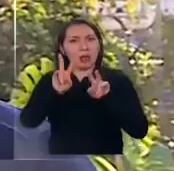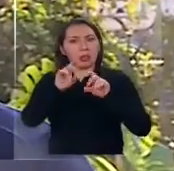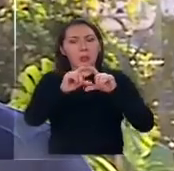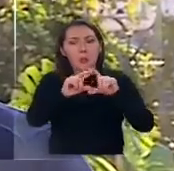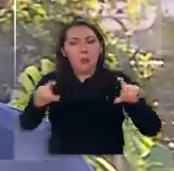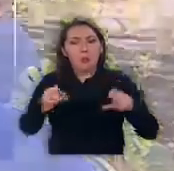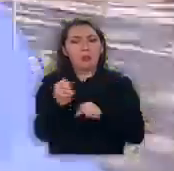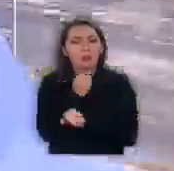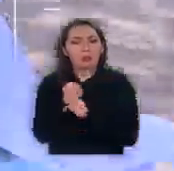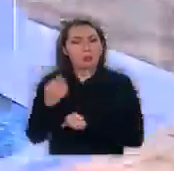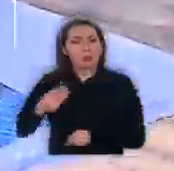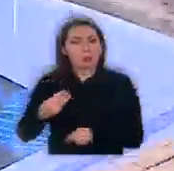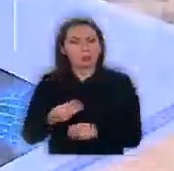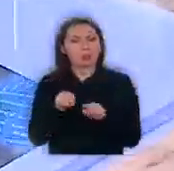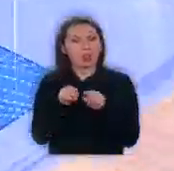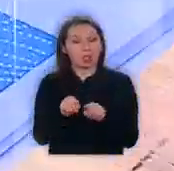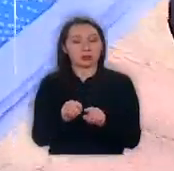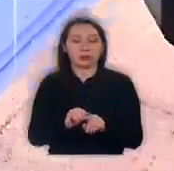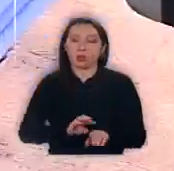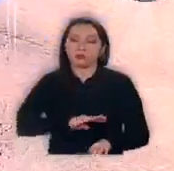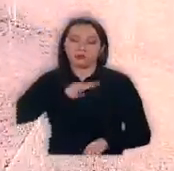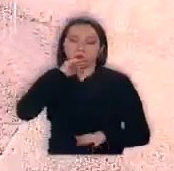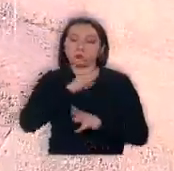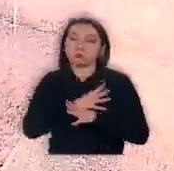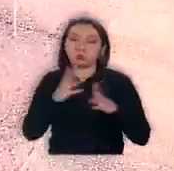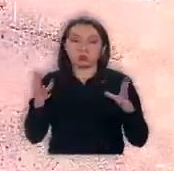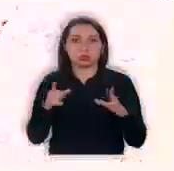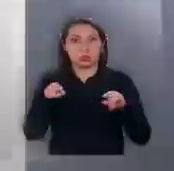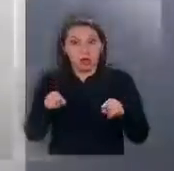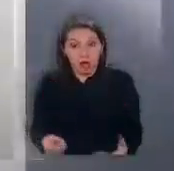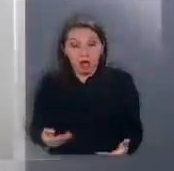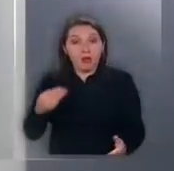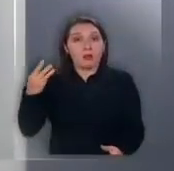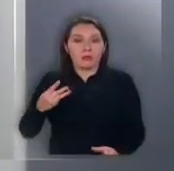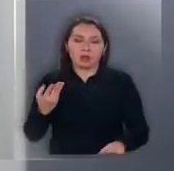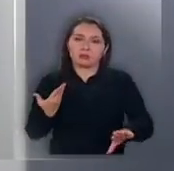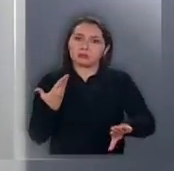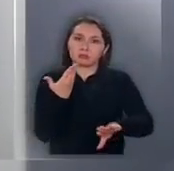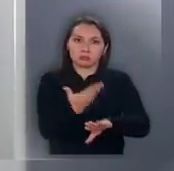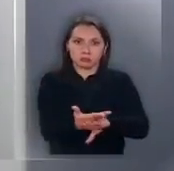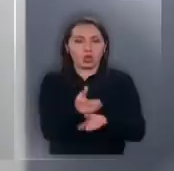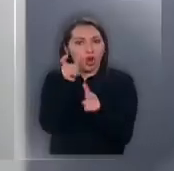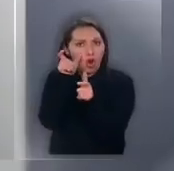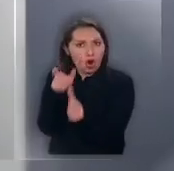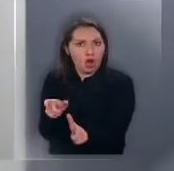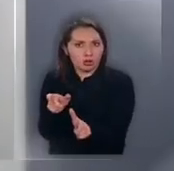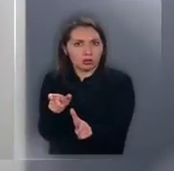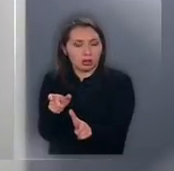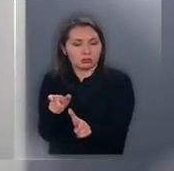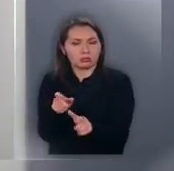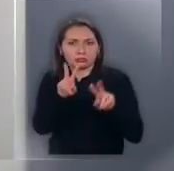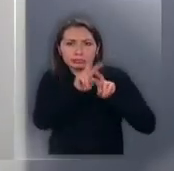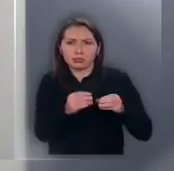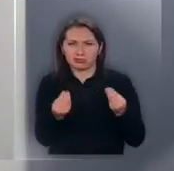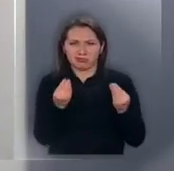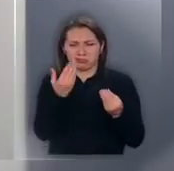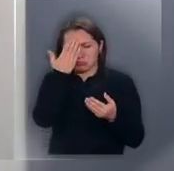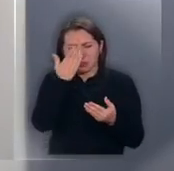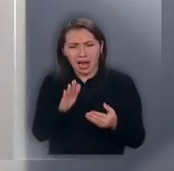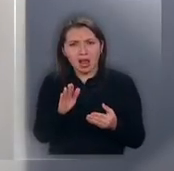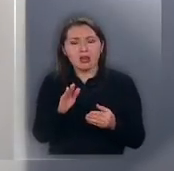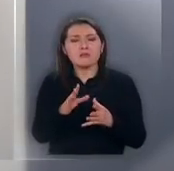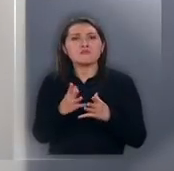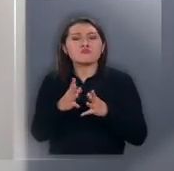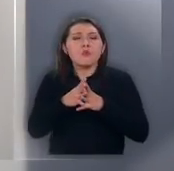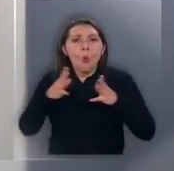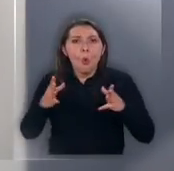de la gestión municipal. Dice que esa fue la gota que rebasó el vaso y que lo llevó este martes a solicitar a la Contraloría una investigación por el irregular uso y